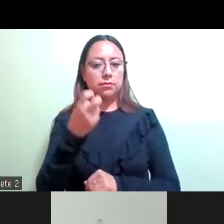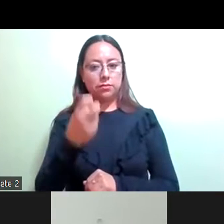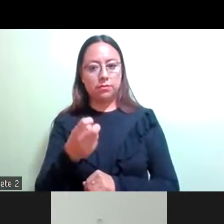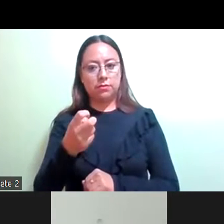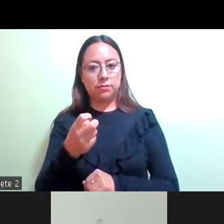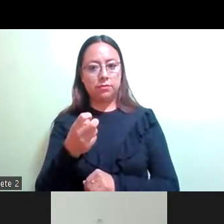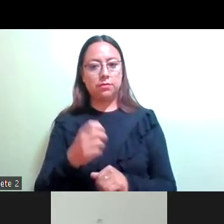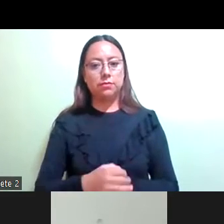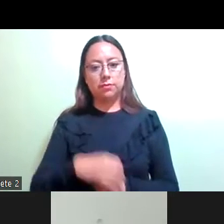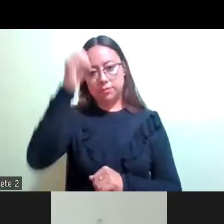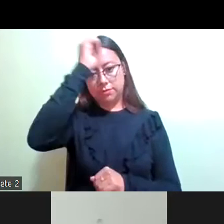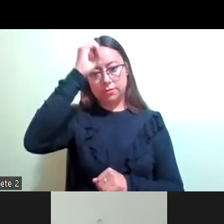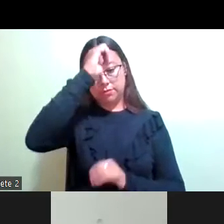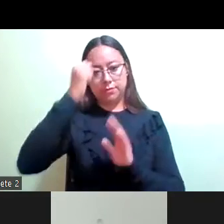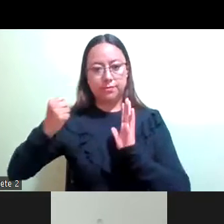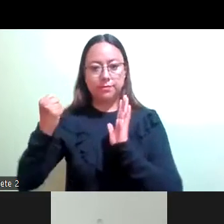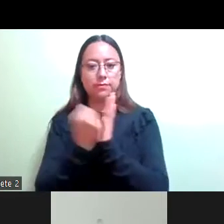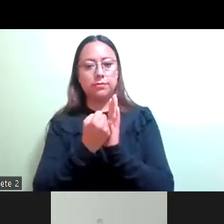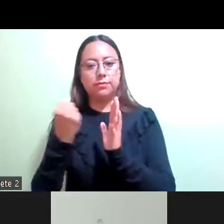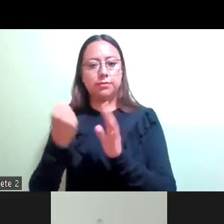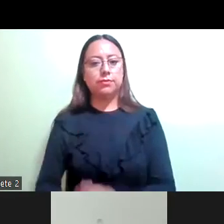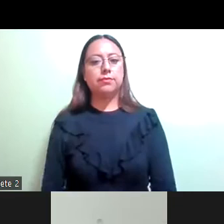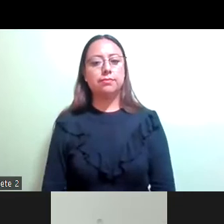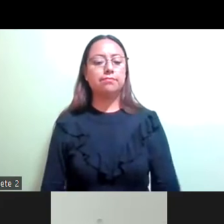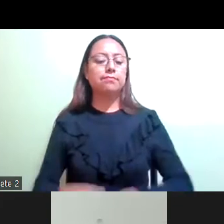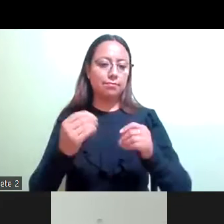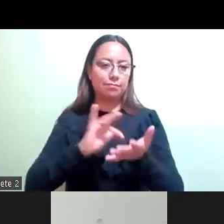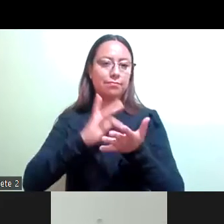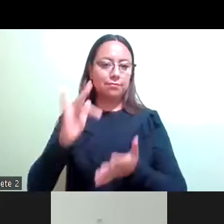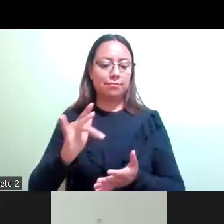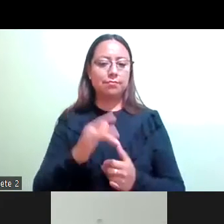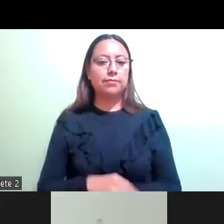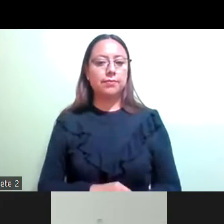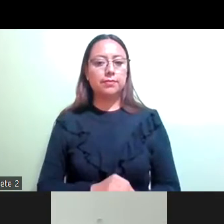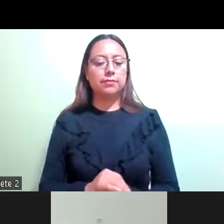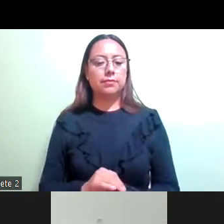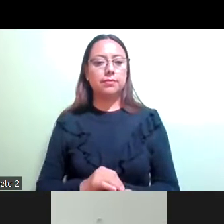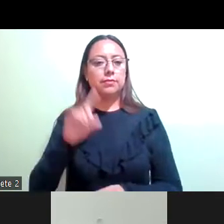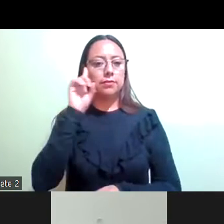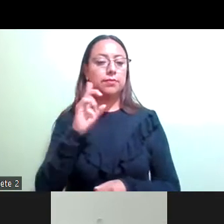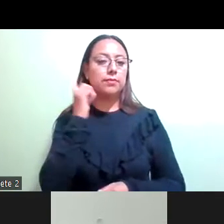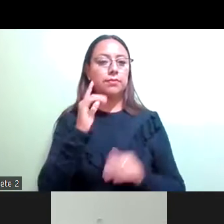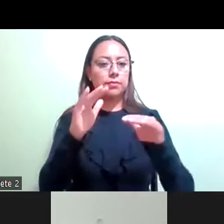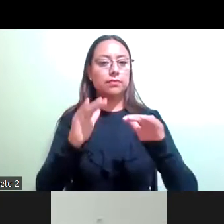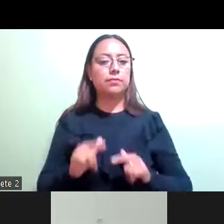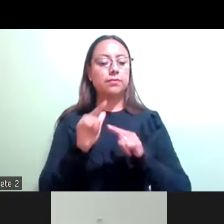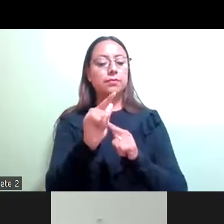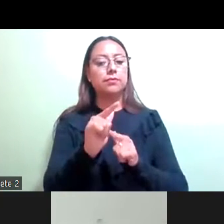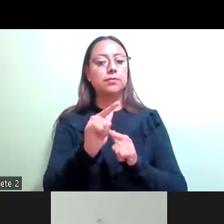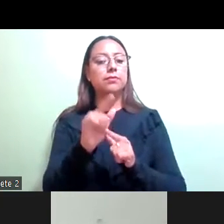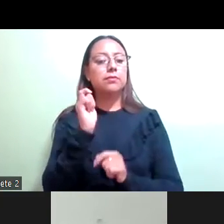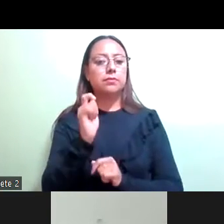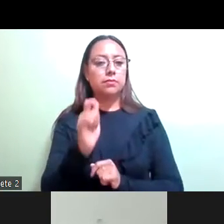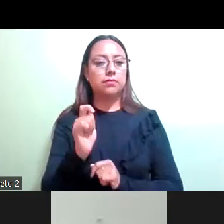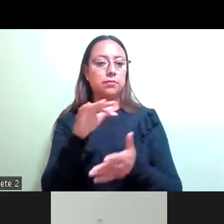opinión de referencia. Gracias, diputada. El siguiente punto del orden del día es la lectura, discusión